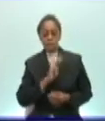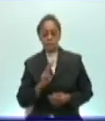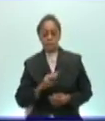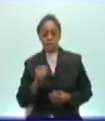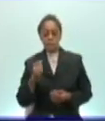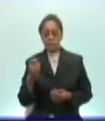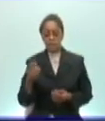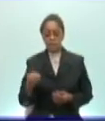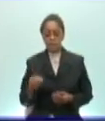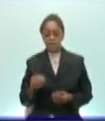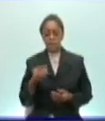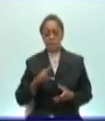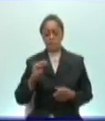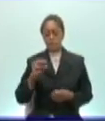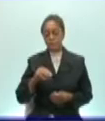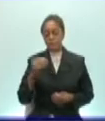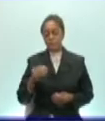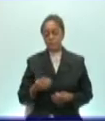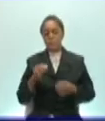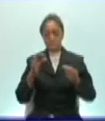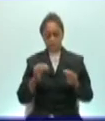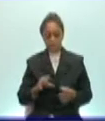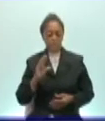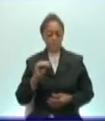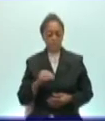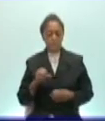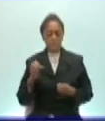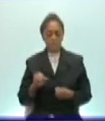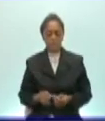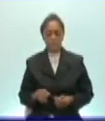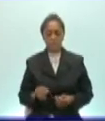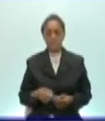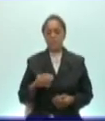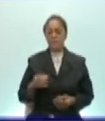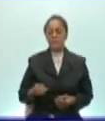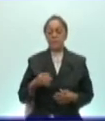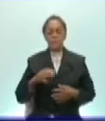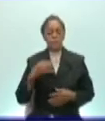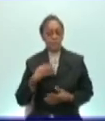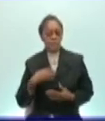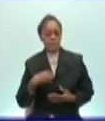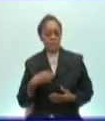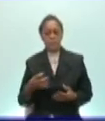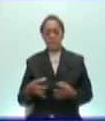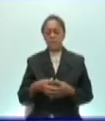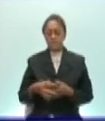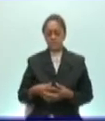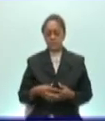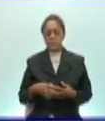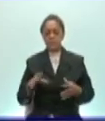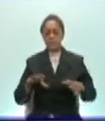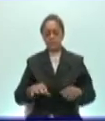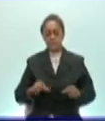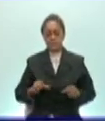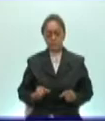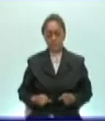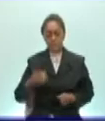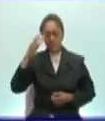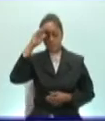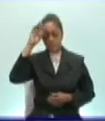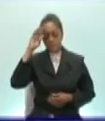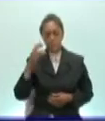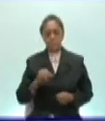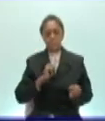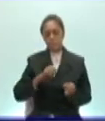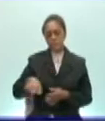Por lo tanto, estamos hablando de un hecho que está demostrando a las claras el verdadero objetivo de Estados Unidos, apoderarse de Cuba y menospreciar al